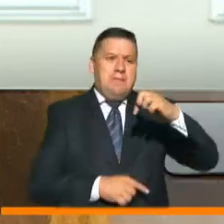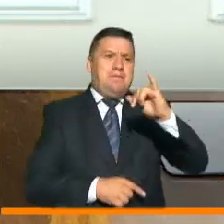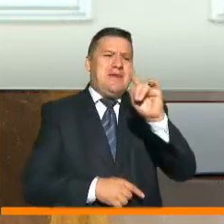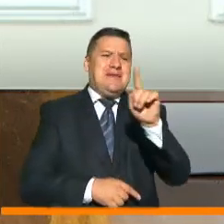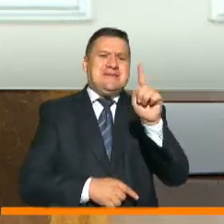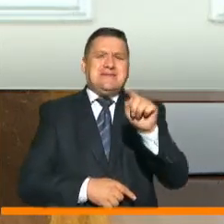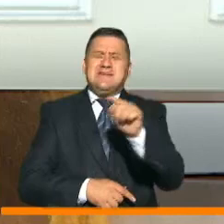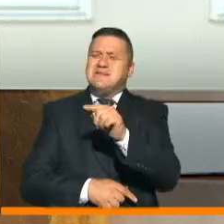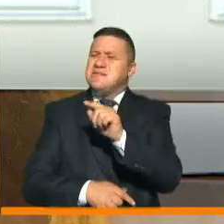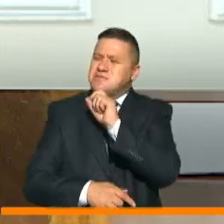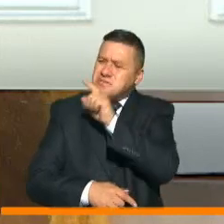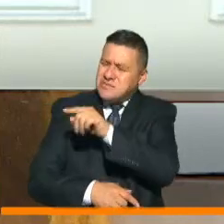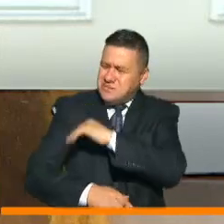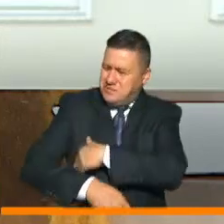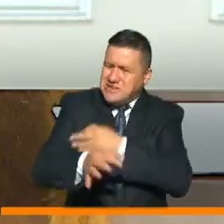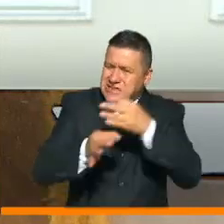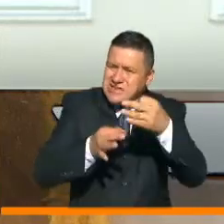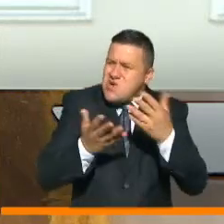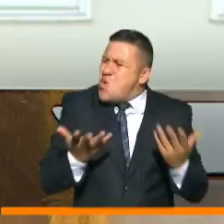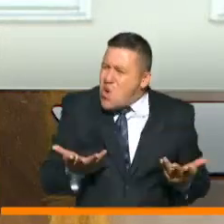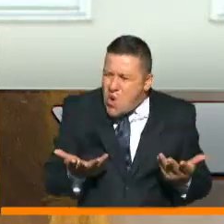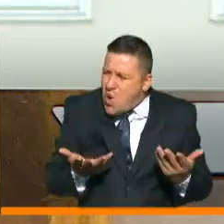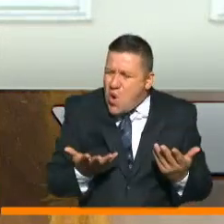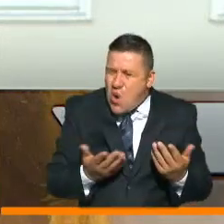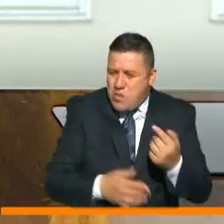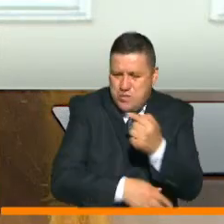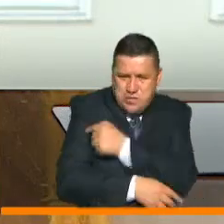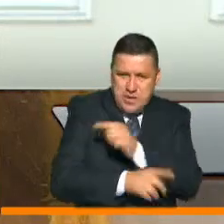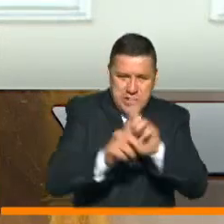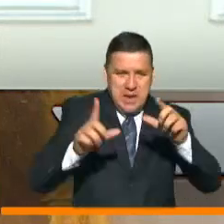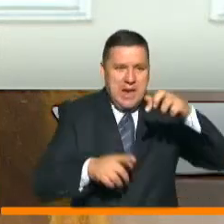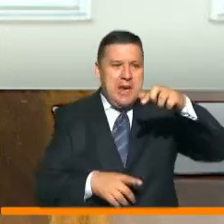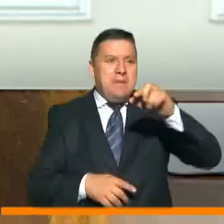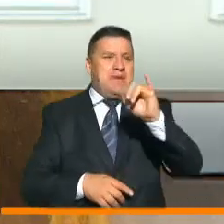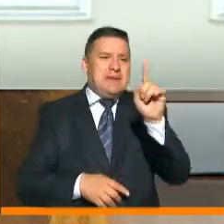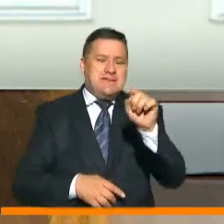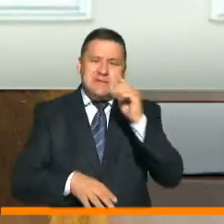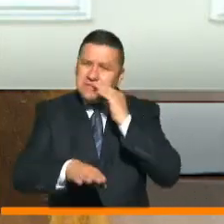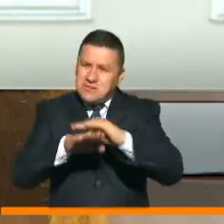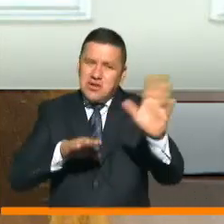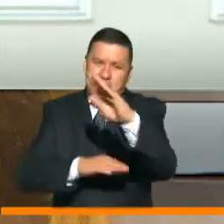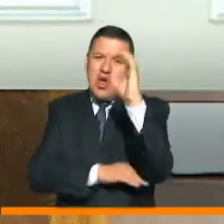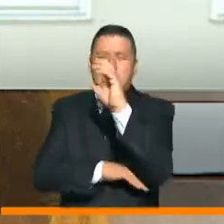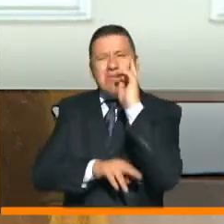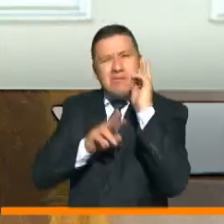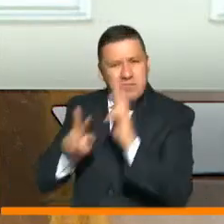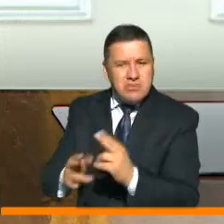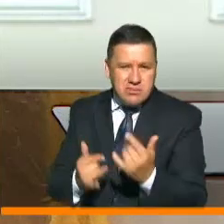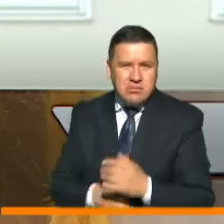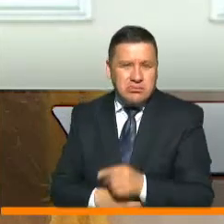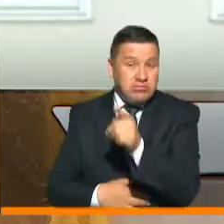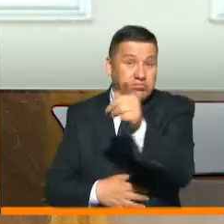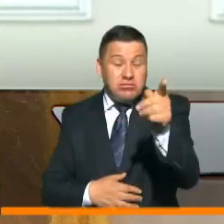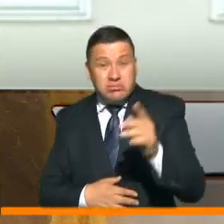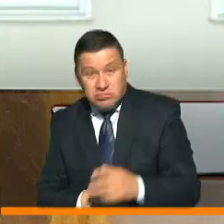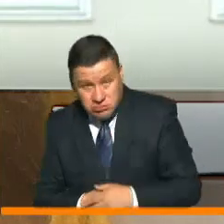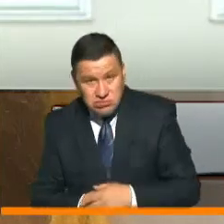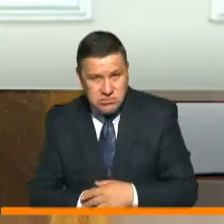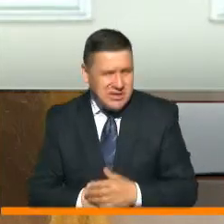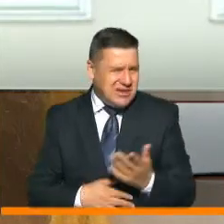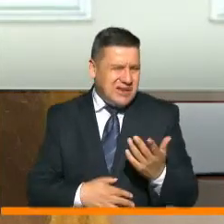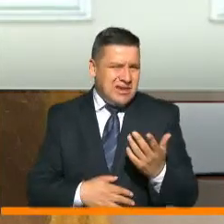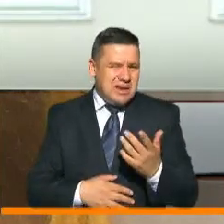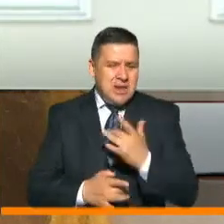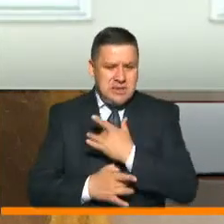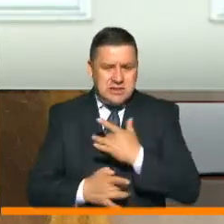quisiera, ministro Fernando, que expliquemos cómo está funcionando la plataforma Piscis, pero invitamos a que todos los colombianos y aquellos que están en todo